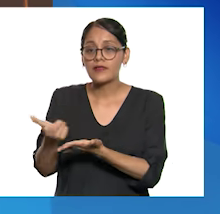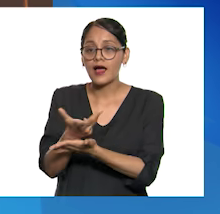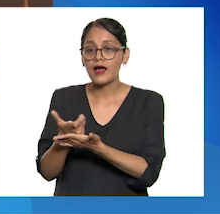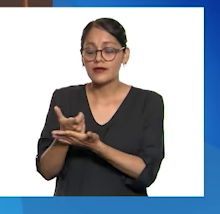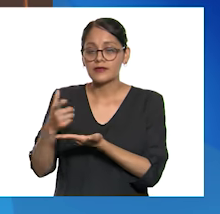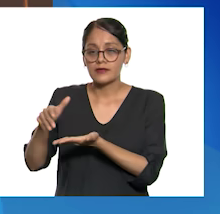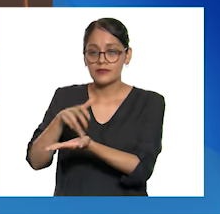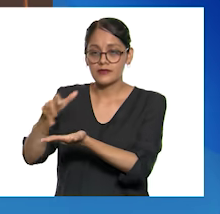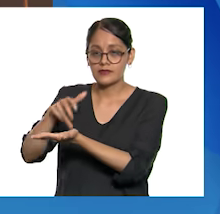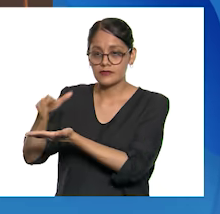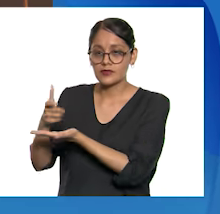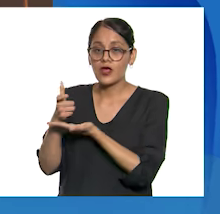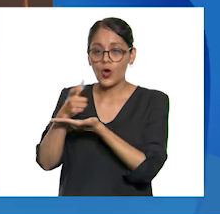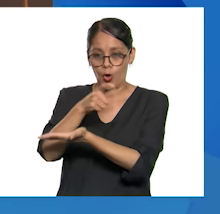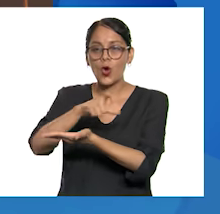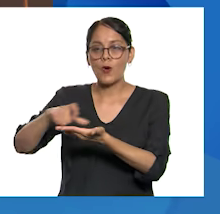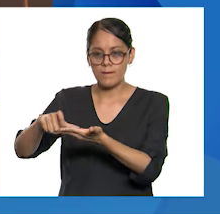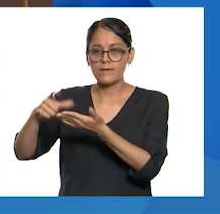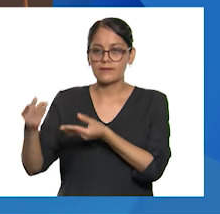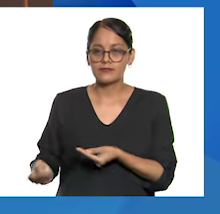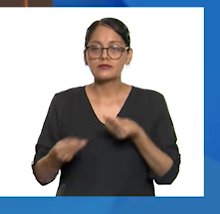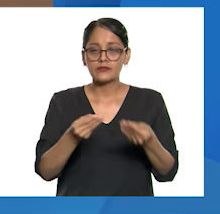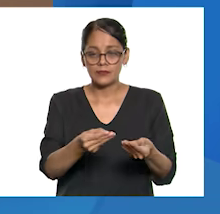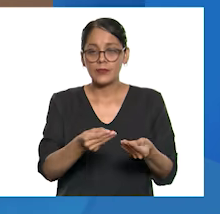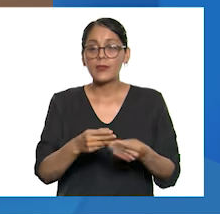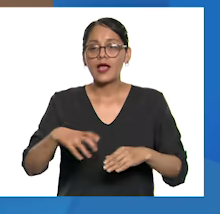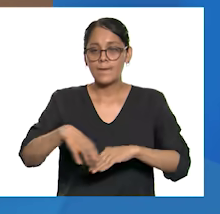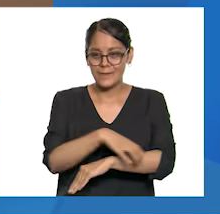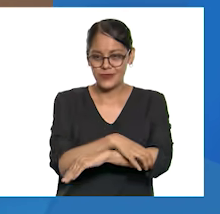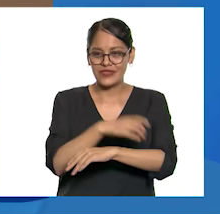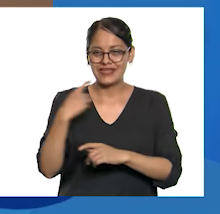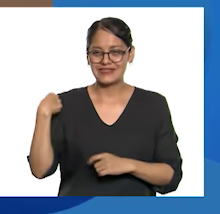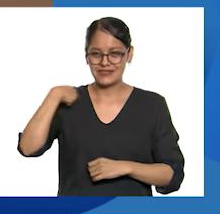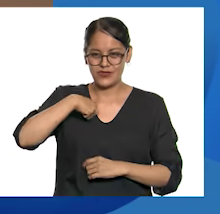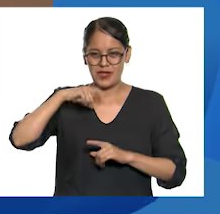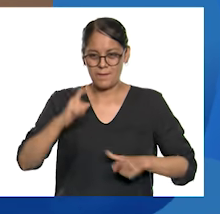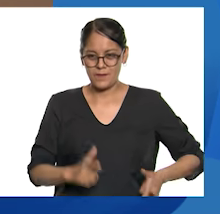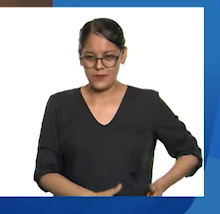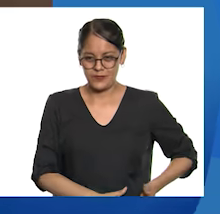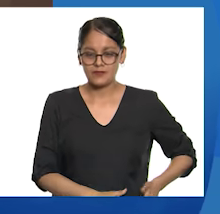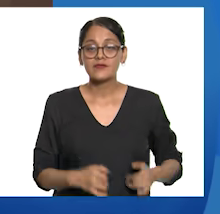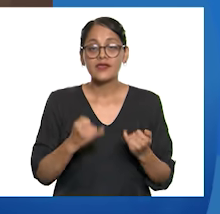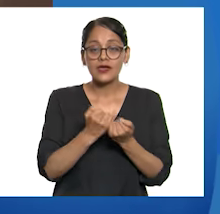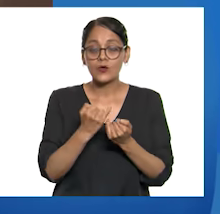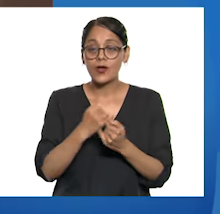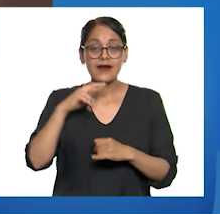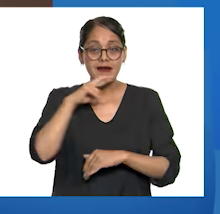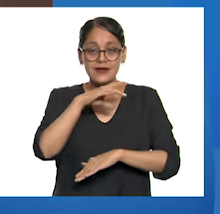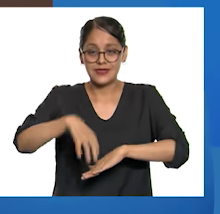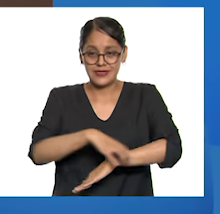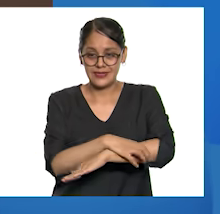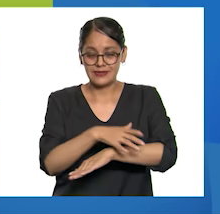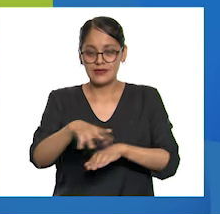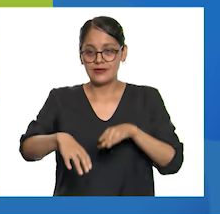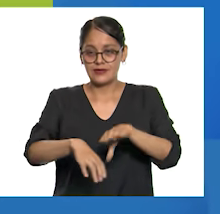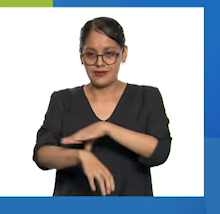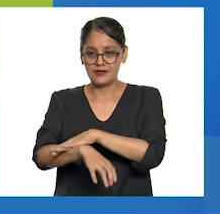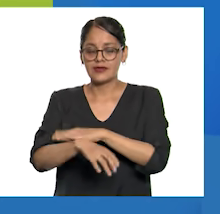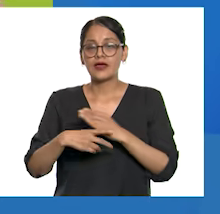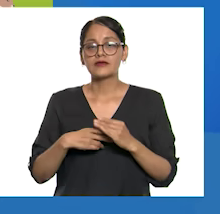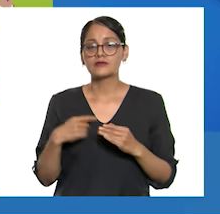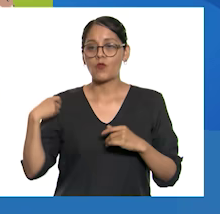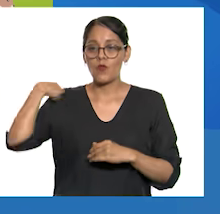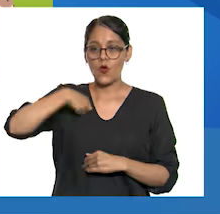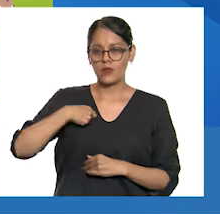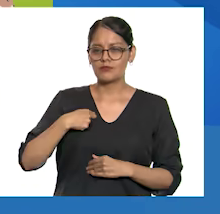y le compró los objetos que pedía. El gato se puso inmediatamente las botas, se colgó la bolsa al cuello y se fue a un monte